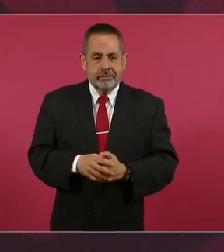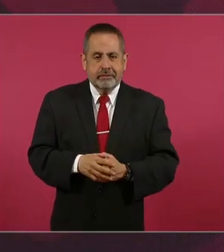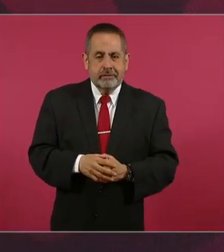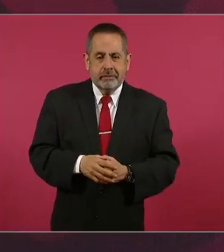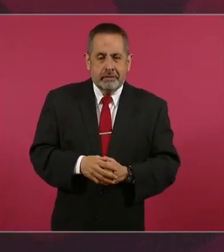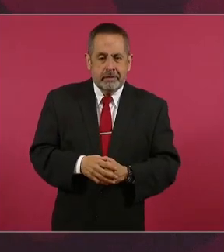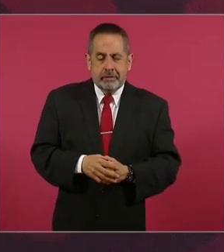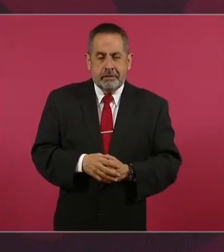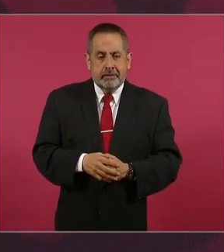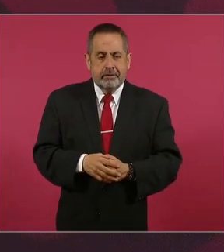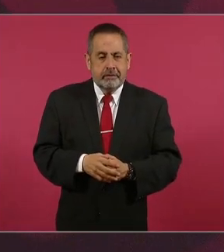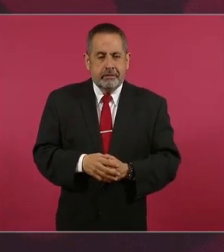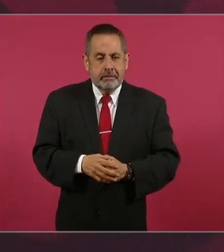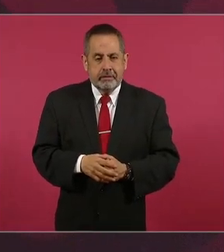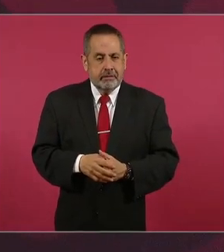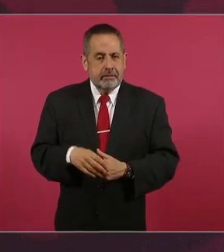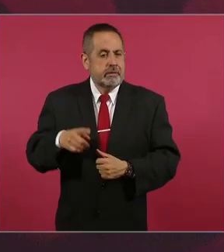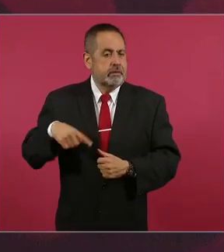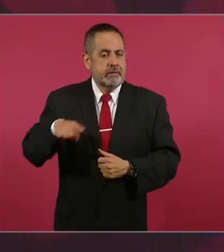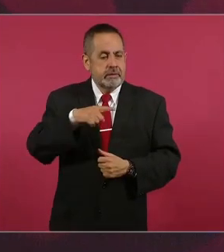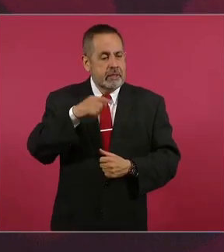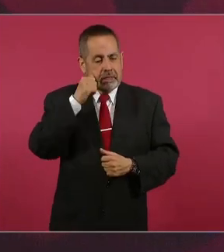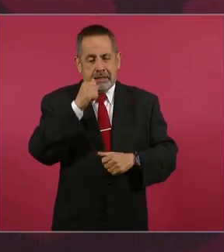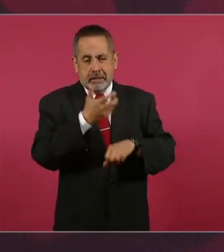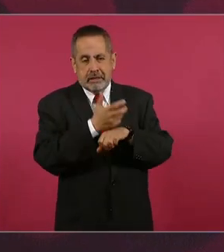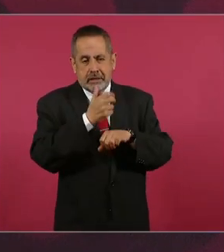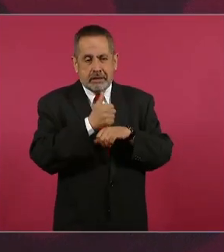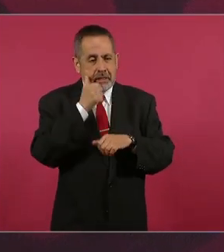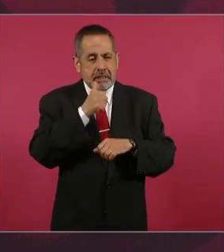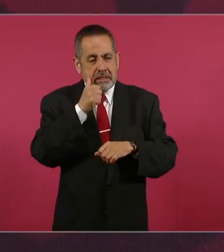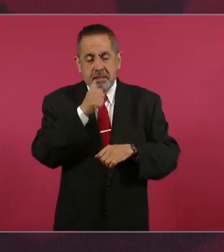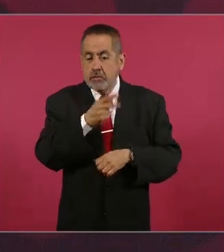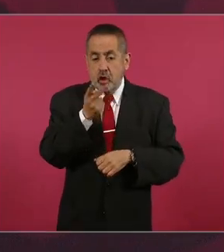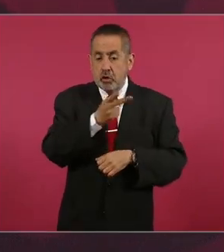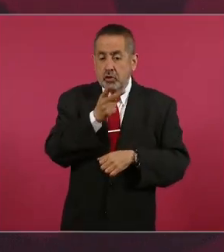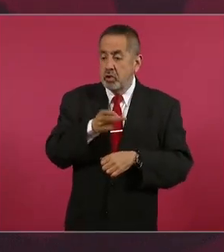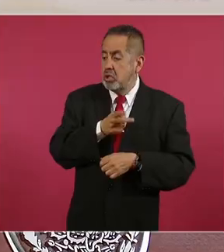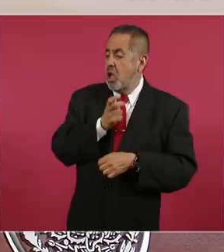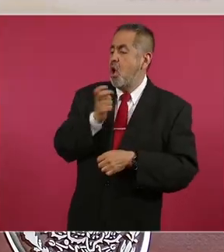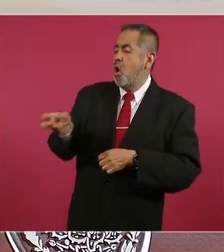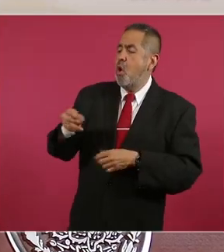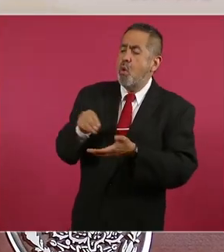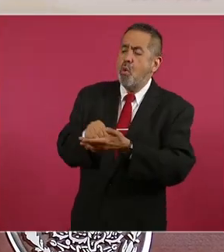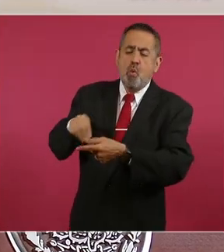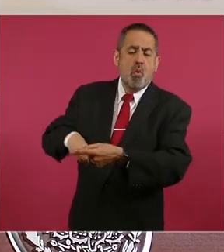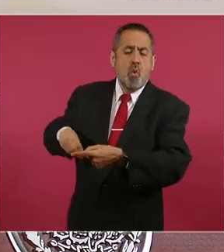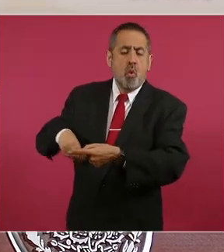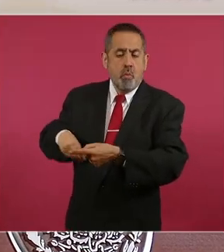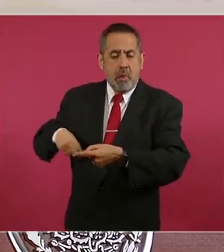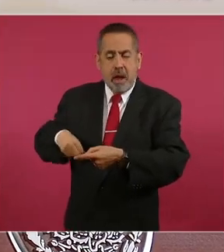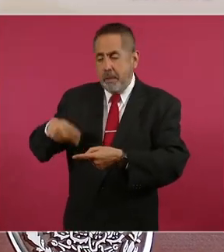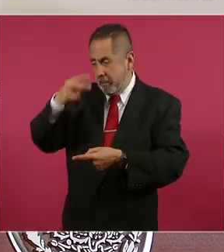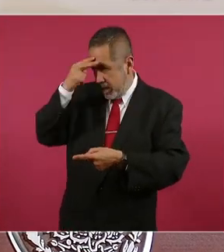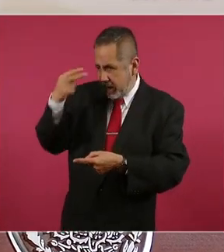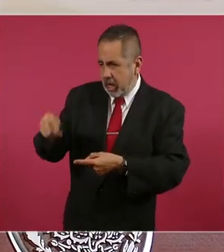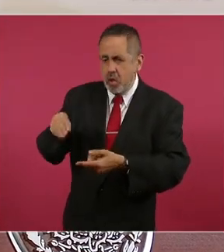siempre buscan culpar a los migrantes, culpar a los